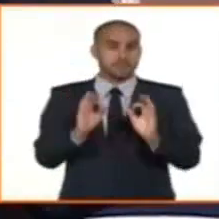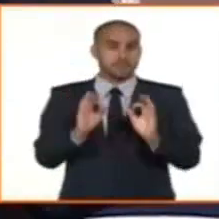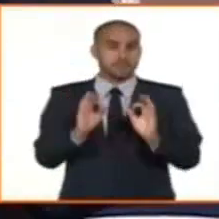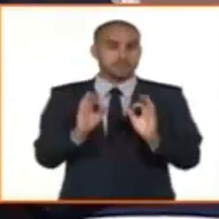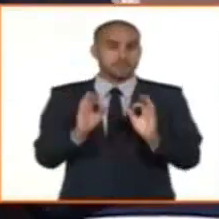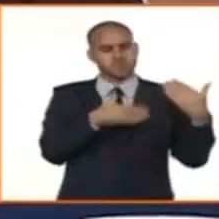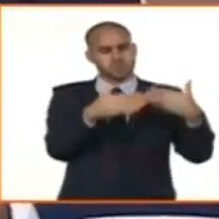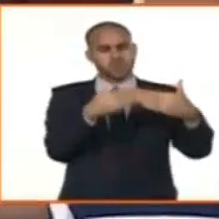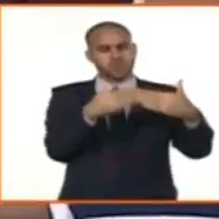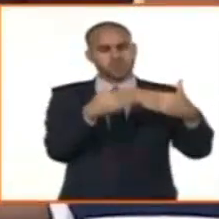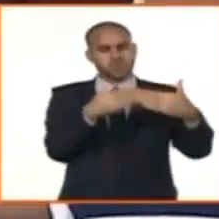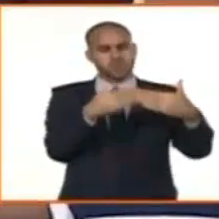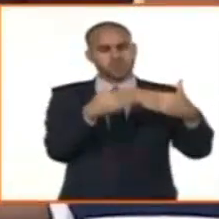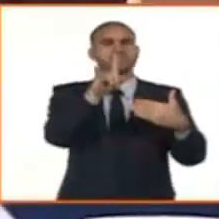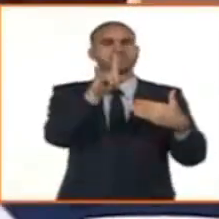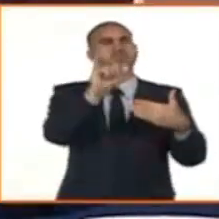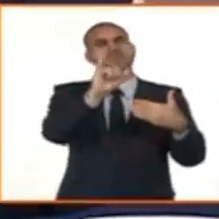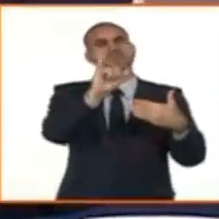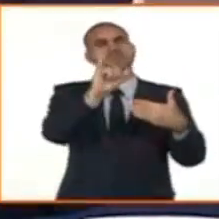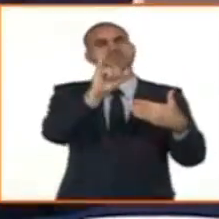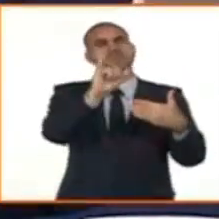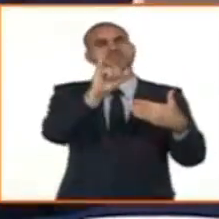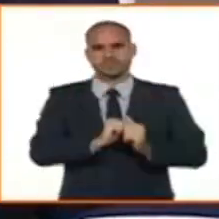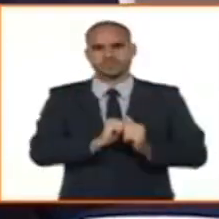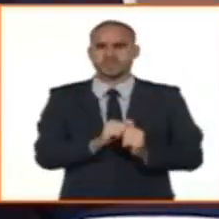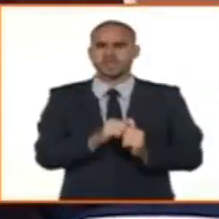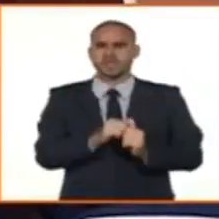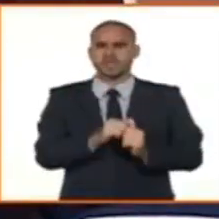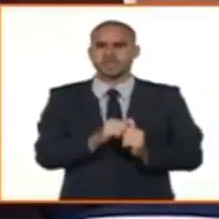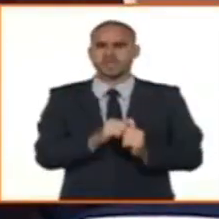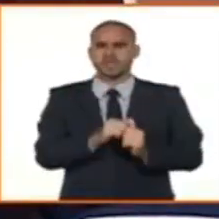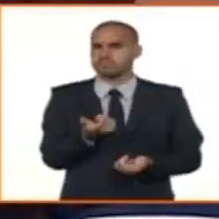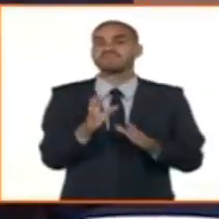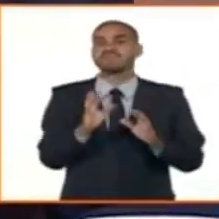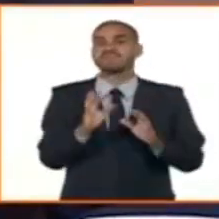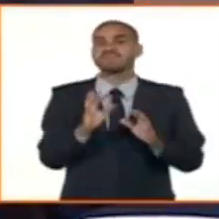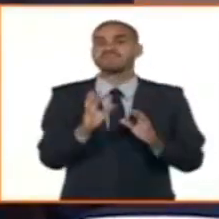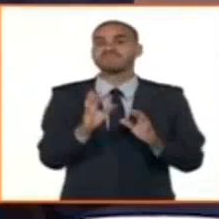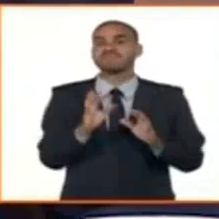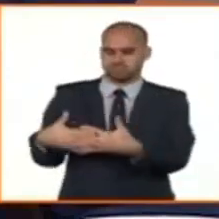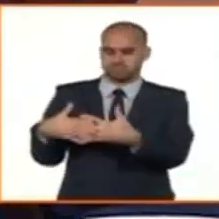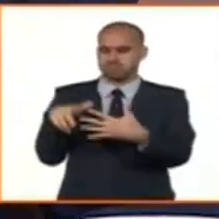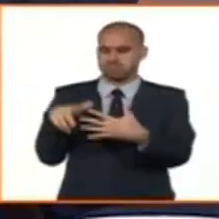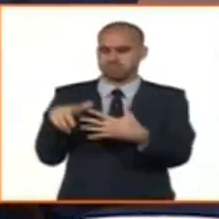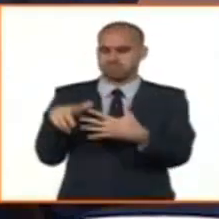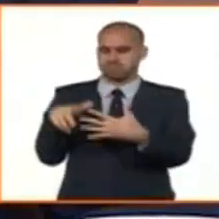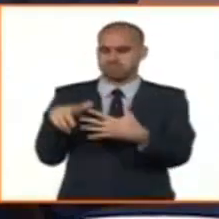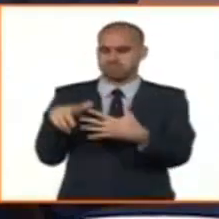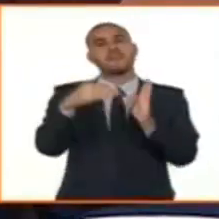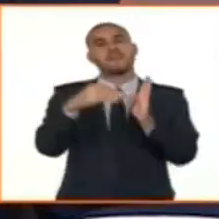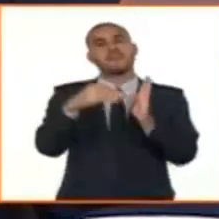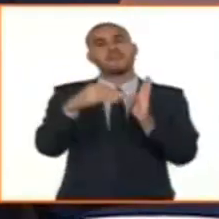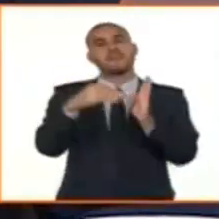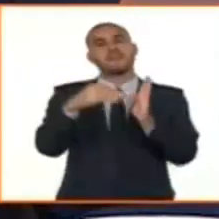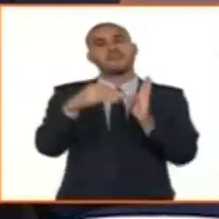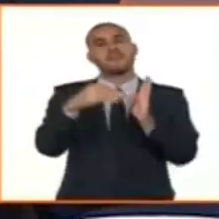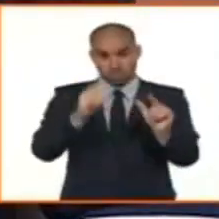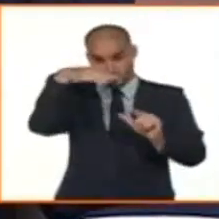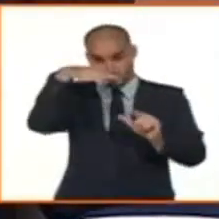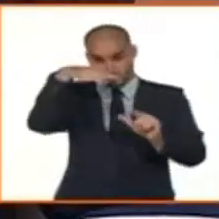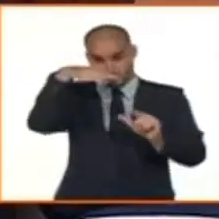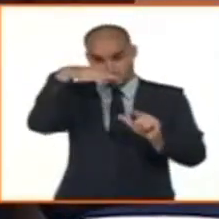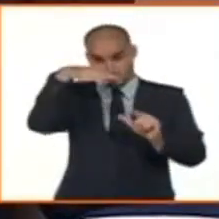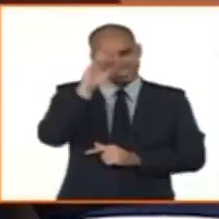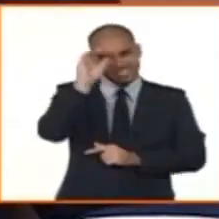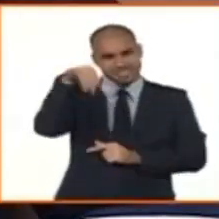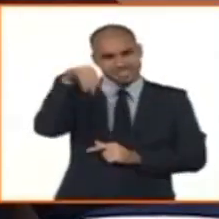1965, estamos hablando de solo 6 años de la revolución, se encontraba en Estados Unidos alrededor de 300.000 cubanos en situación migratoria irregular. Eso llevó